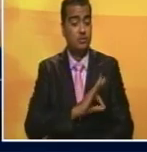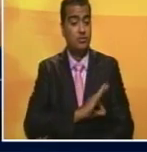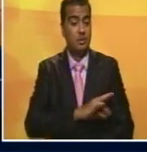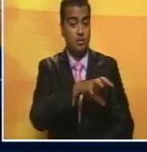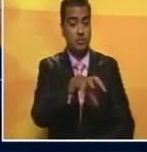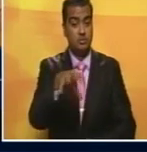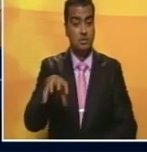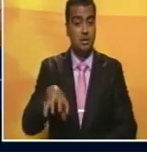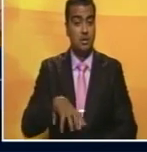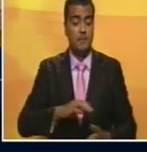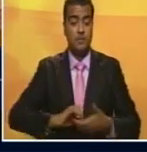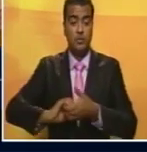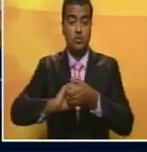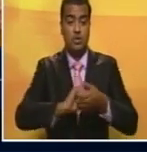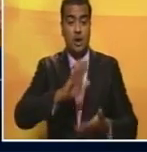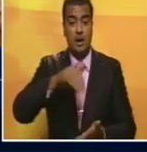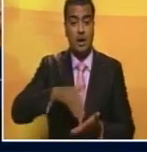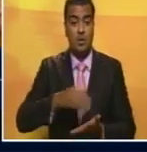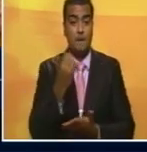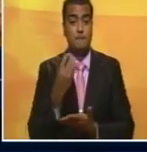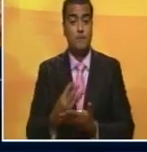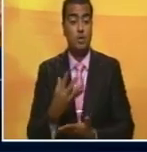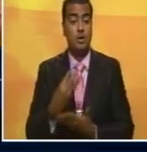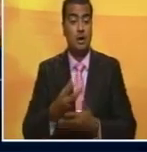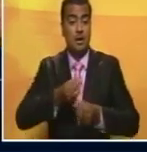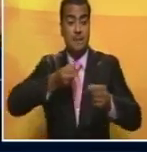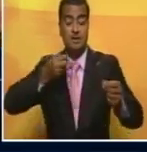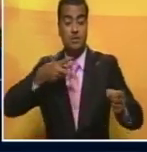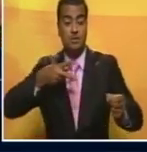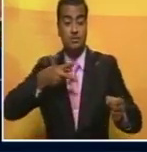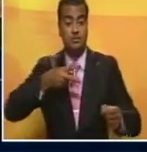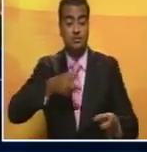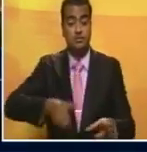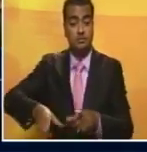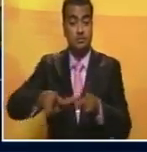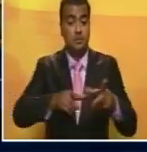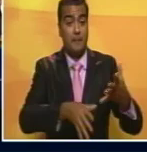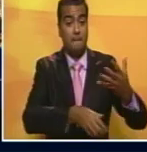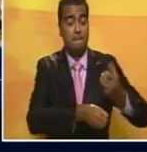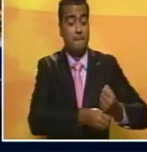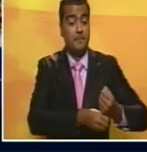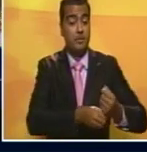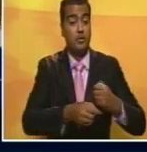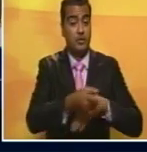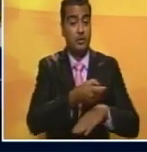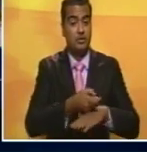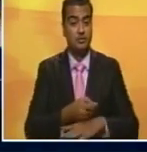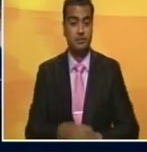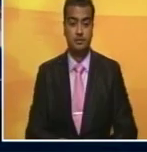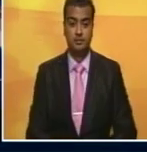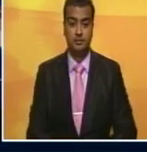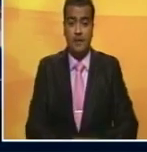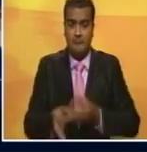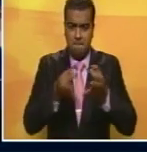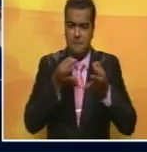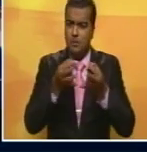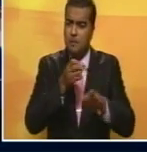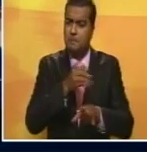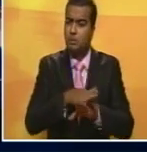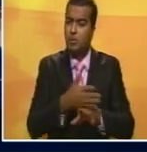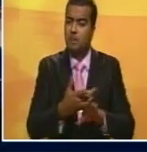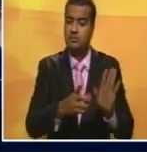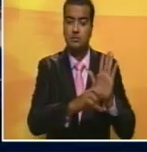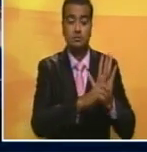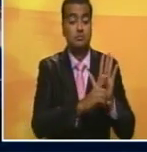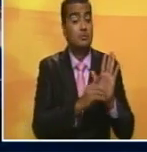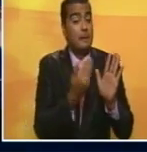los estados Trujillo, Aragua, Monagas y Amazonas, entidades donde aspiran convertirse en gobernadores. Explicó las razones legales